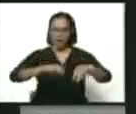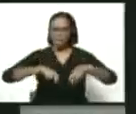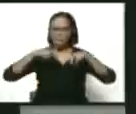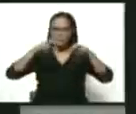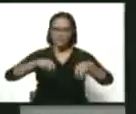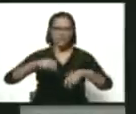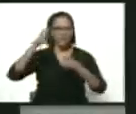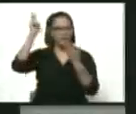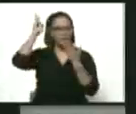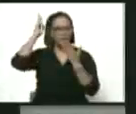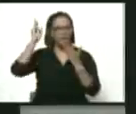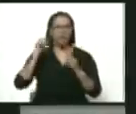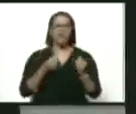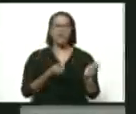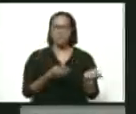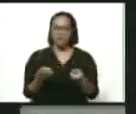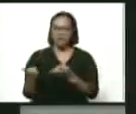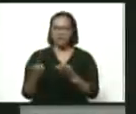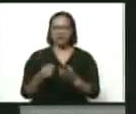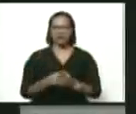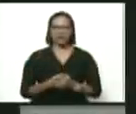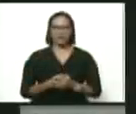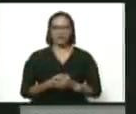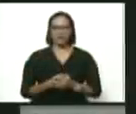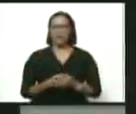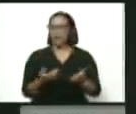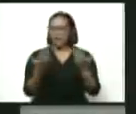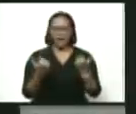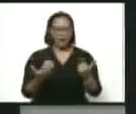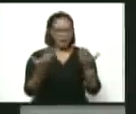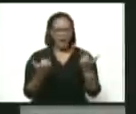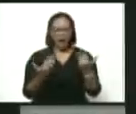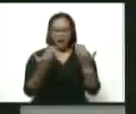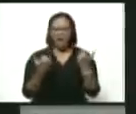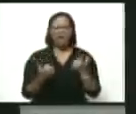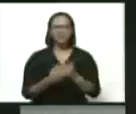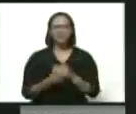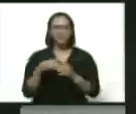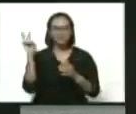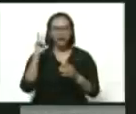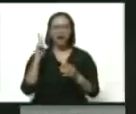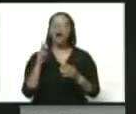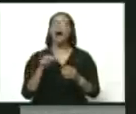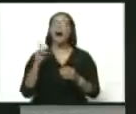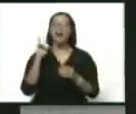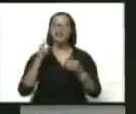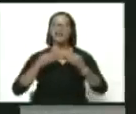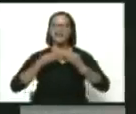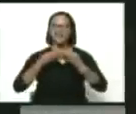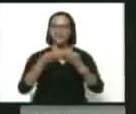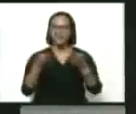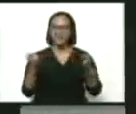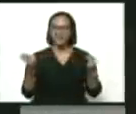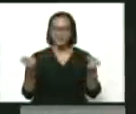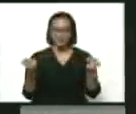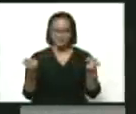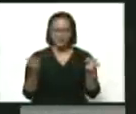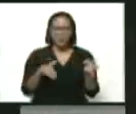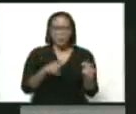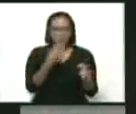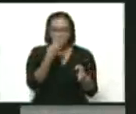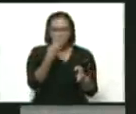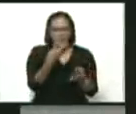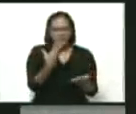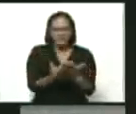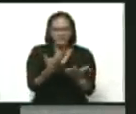indígenas. Invitar líderes, que vengan a Venezuela. Venezuela de puertas abiertas. Y puedan ver con sus propios